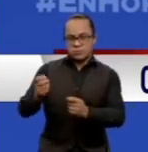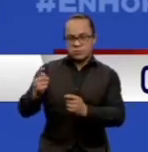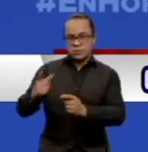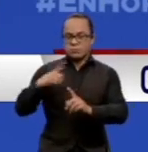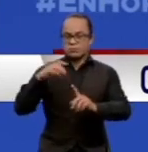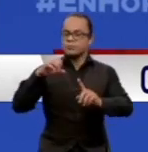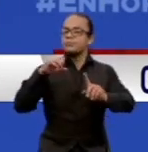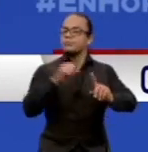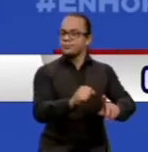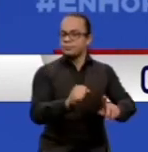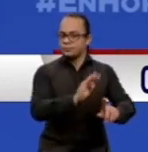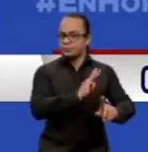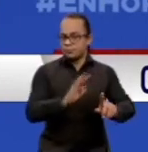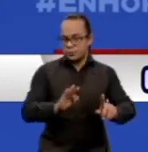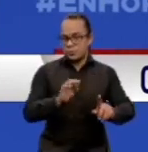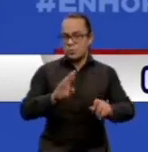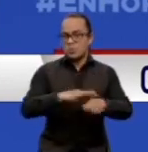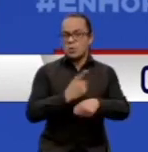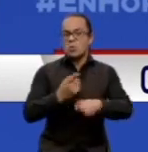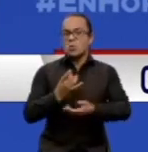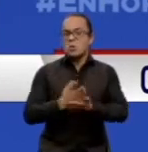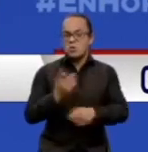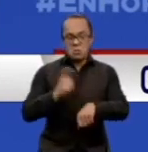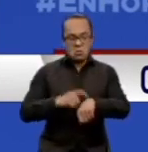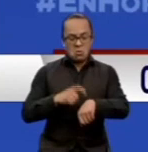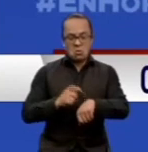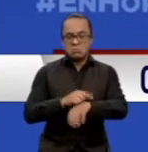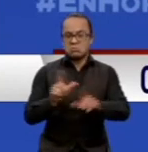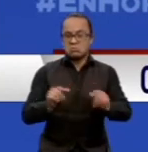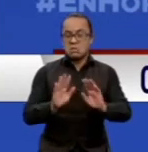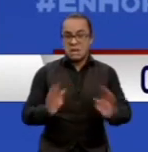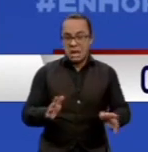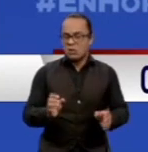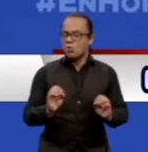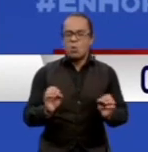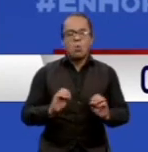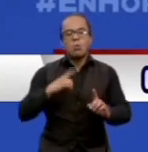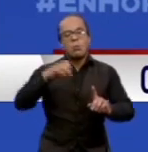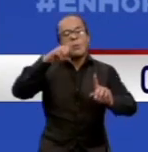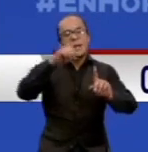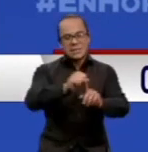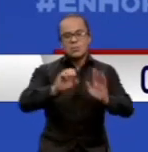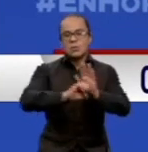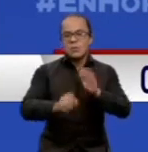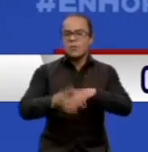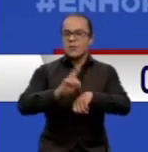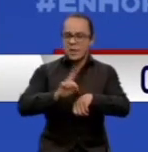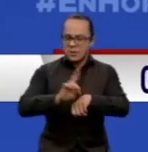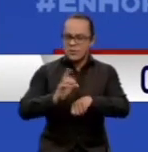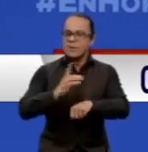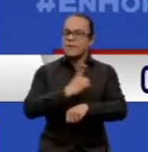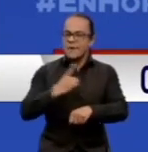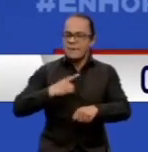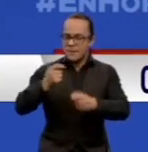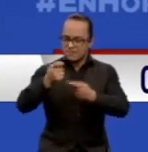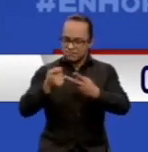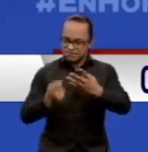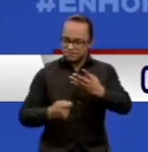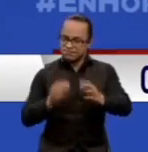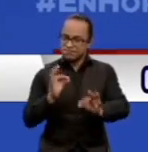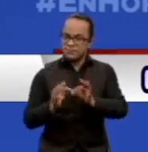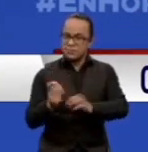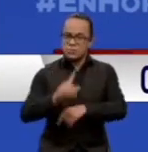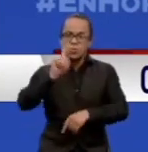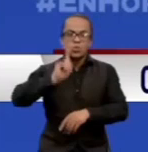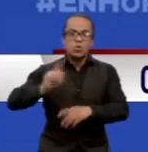por objetivos y no por horarios. Te conviene, tal día tiene que pasar esto. La mujer te lo va a entregar,